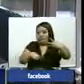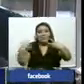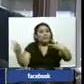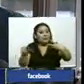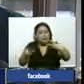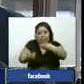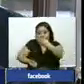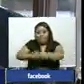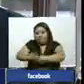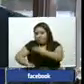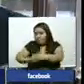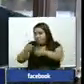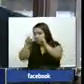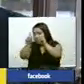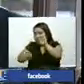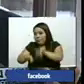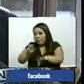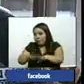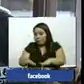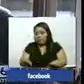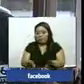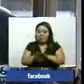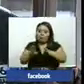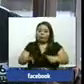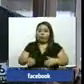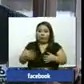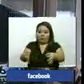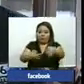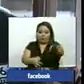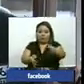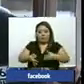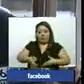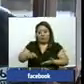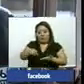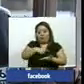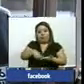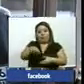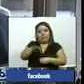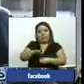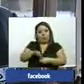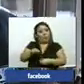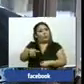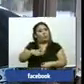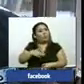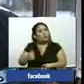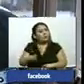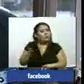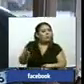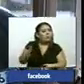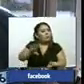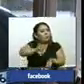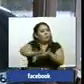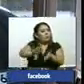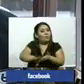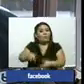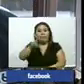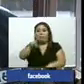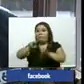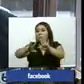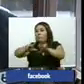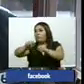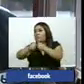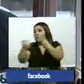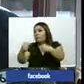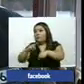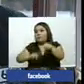tecnología. Tecnología en mesa es el que a nosotros más nos gusta, pero anda va a ir por los